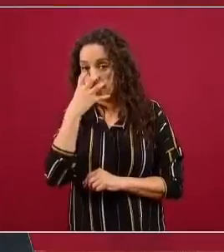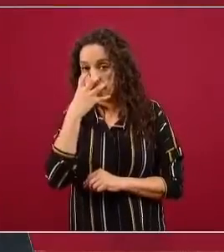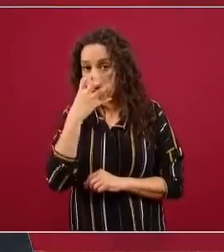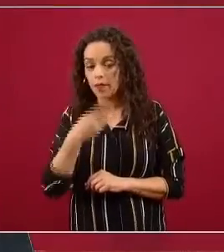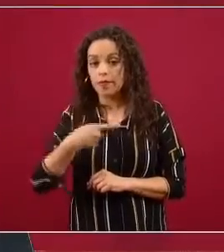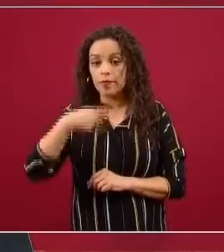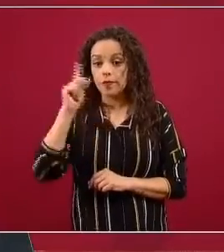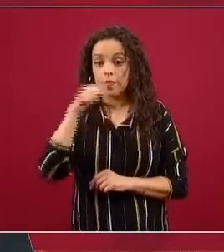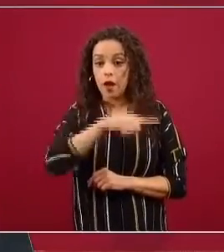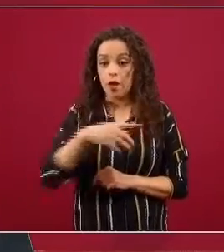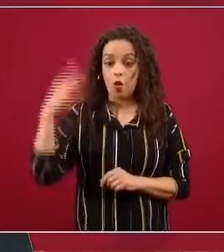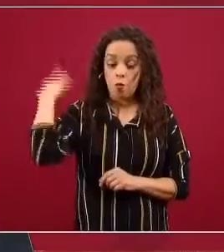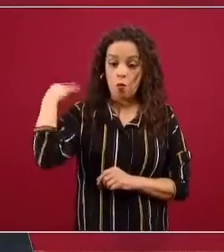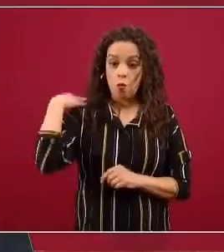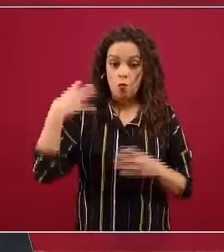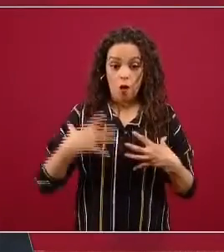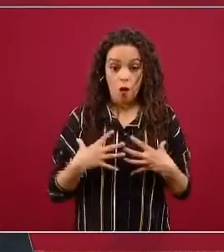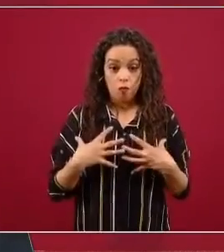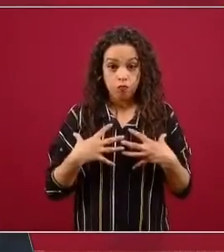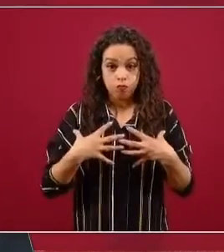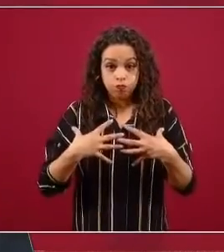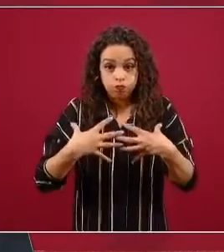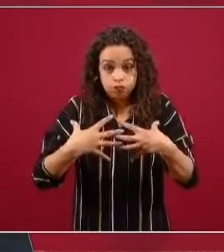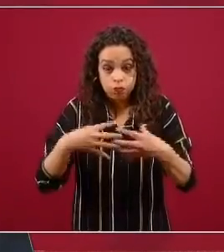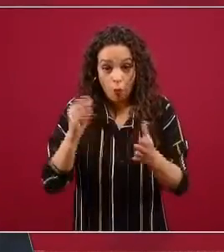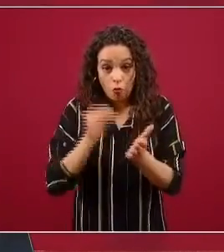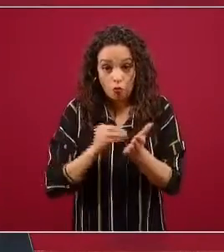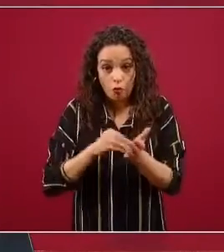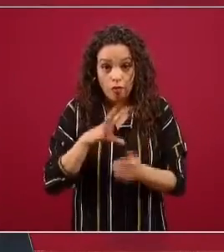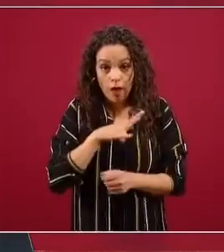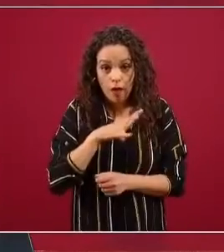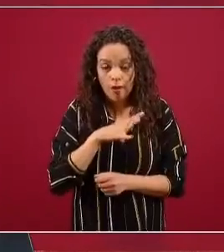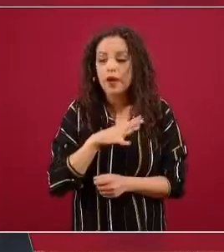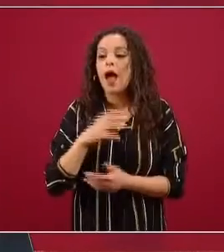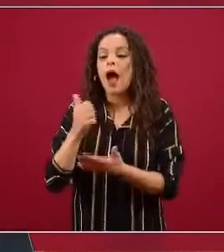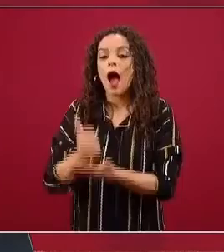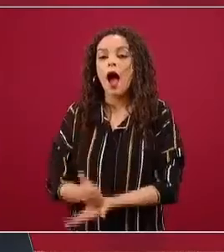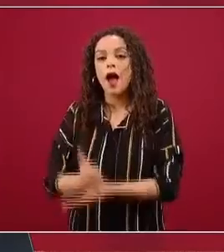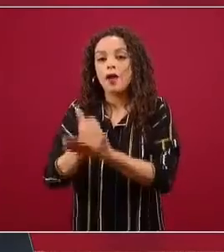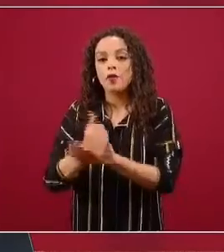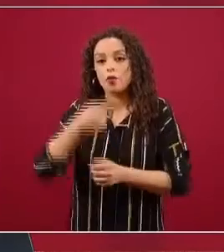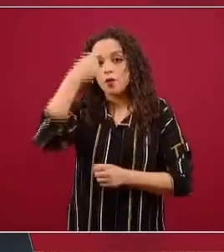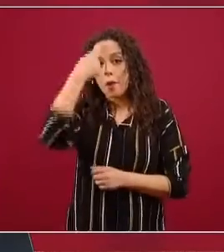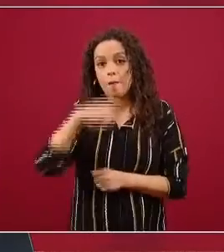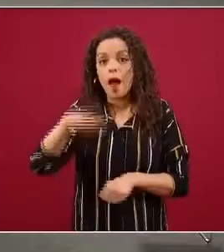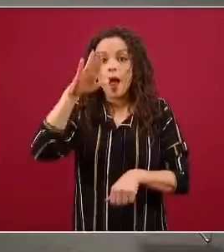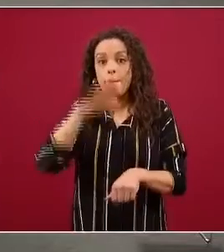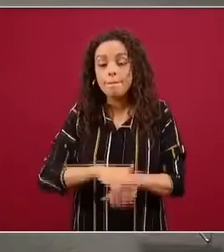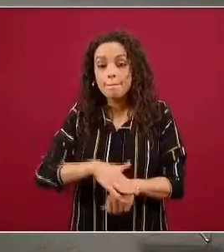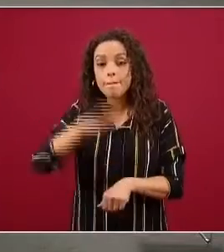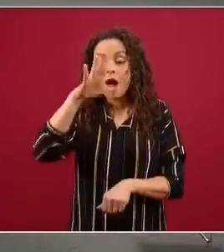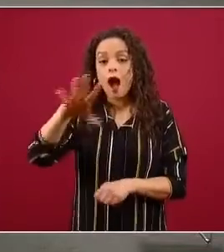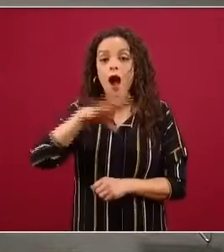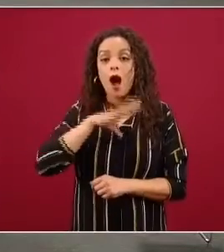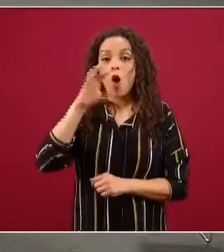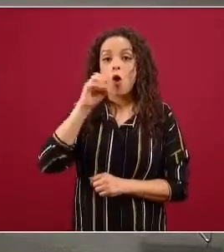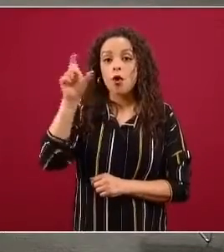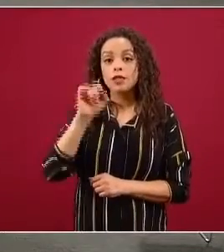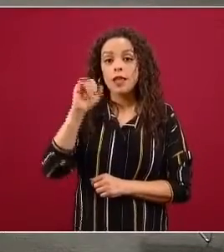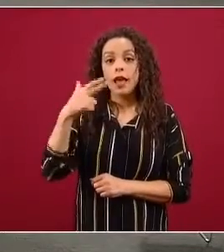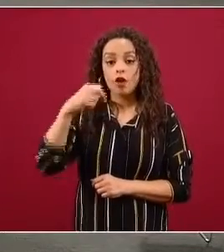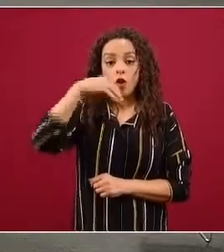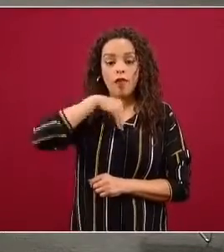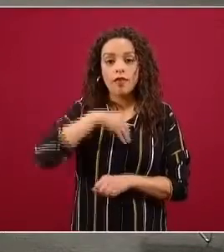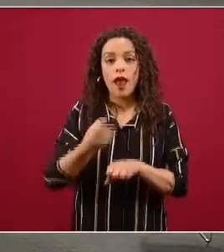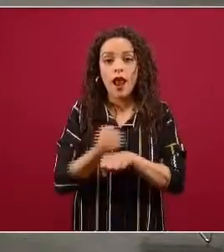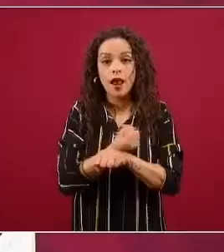pulmones persisten inflamados, le ayuda a lograr una mayor saturación de oxígeno en la sangre. La sangre normalmente debe tener